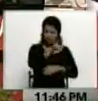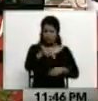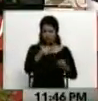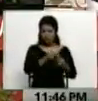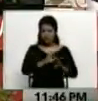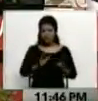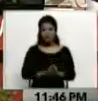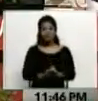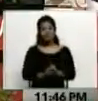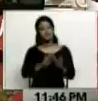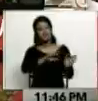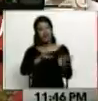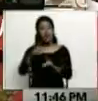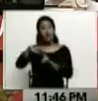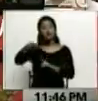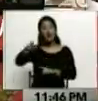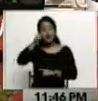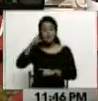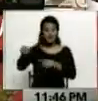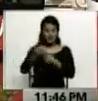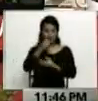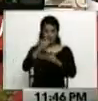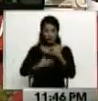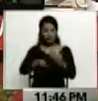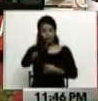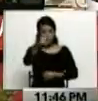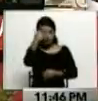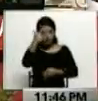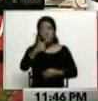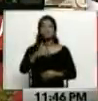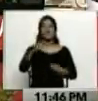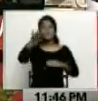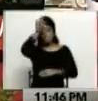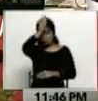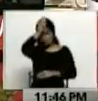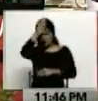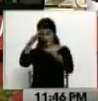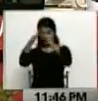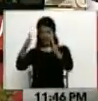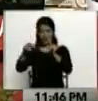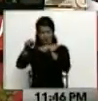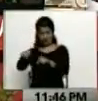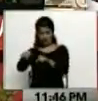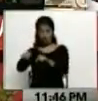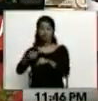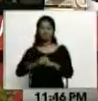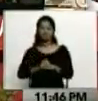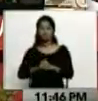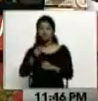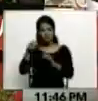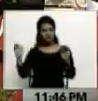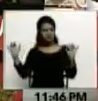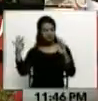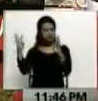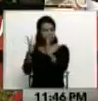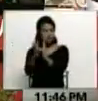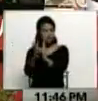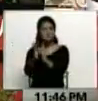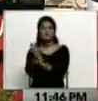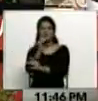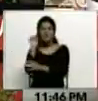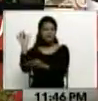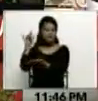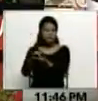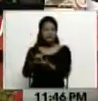patriota Pot deagua nos informa en una casa por los lados de montalbán en la ciudad de Caracas recientemente se efectuó una